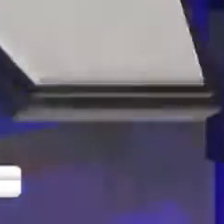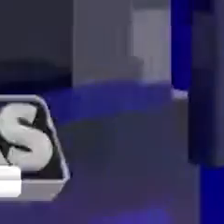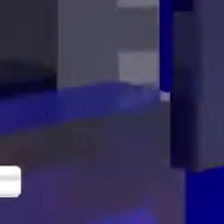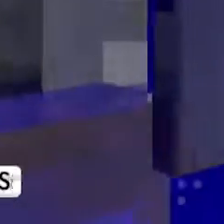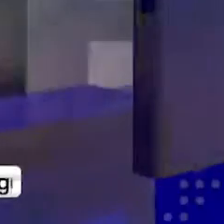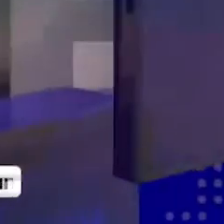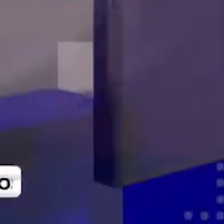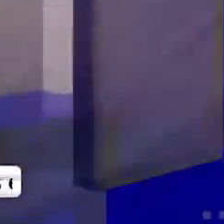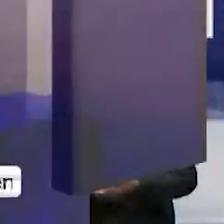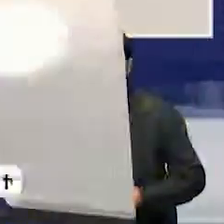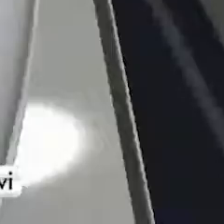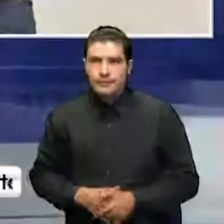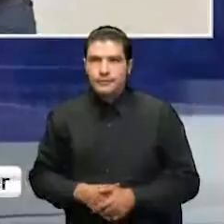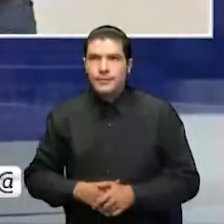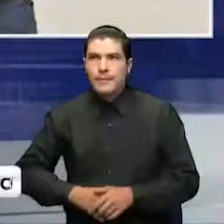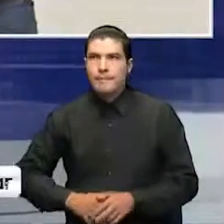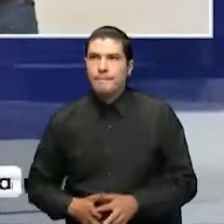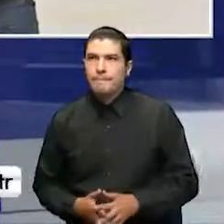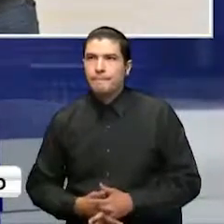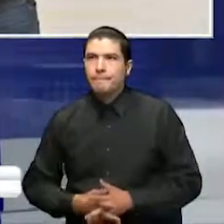adelante.